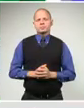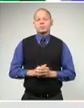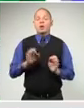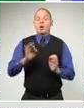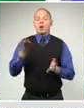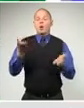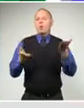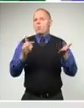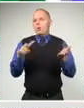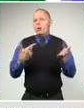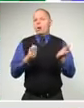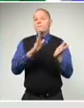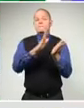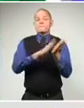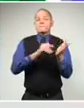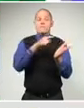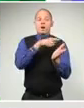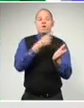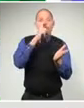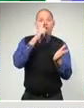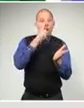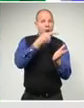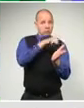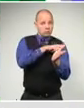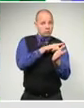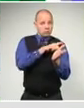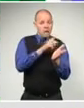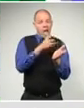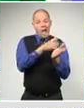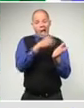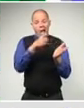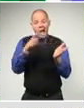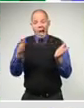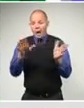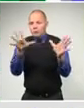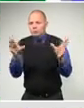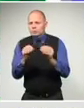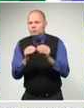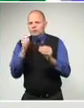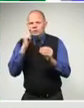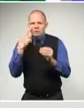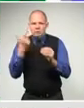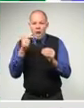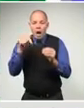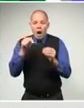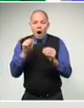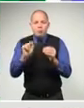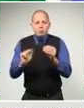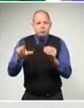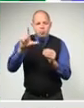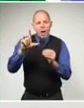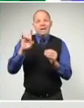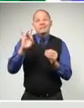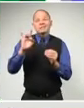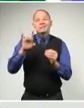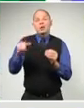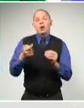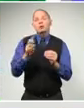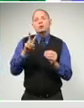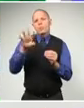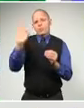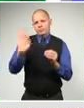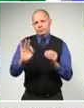fecha, pues el porciento se incrementa a un 15,2%. De todos los pacientes